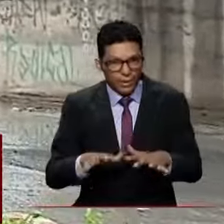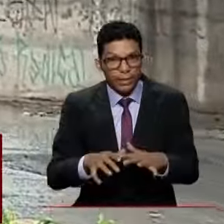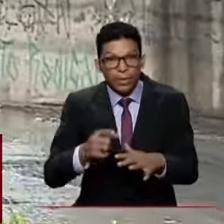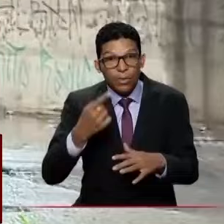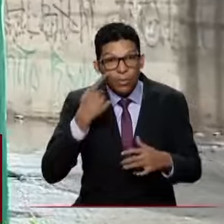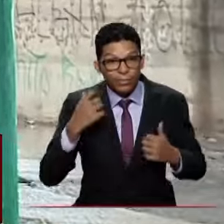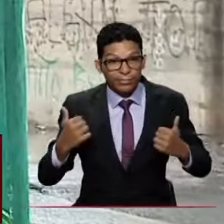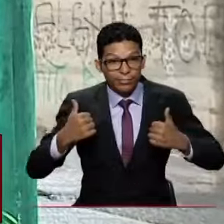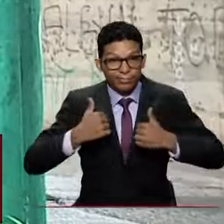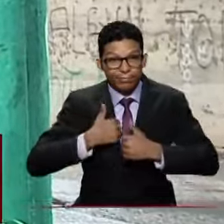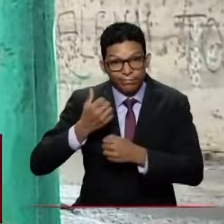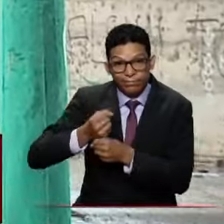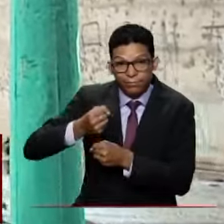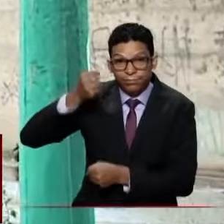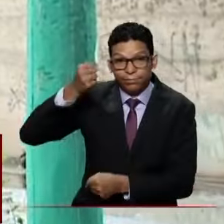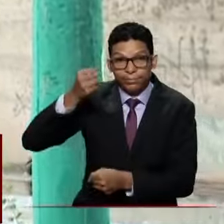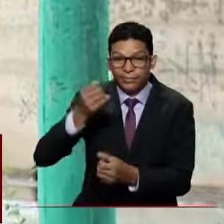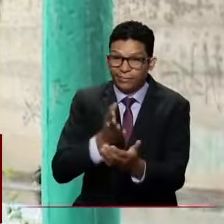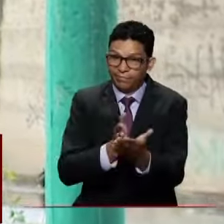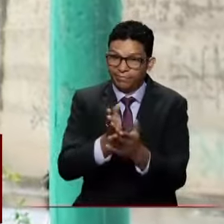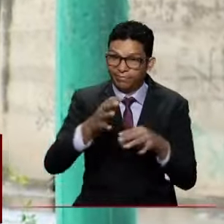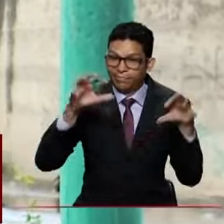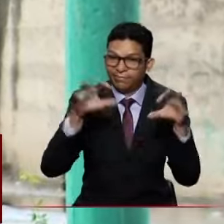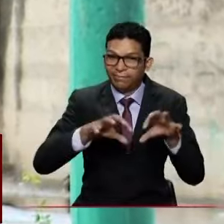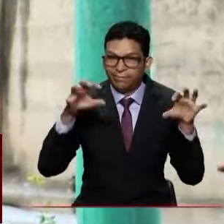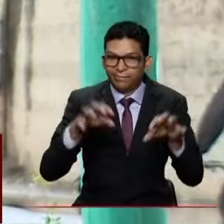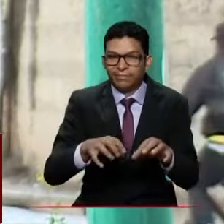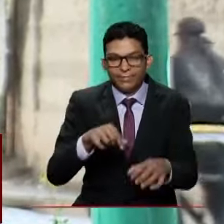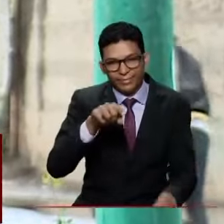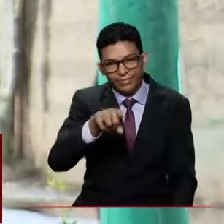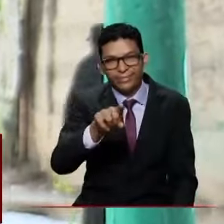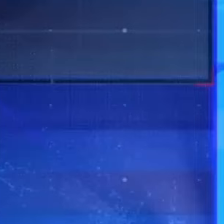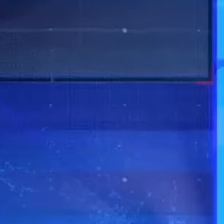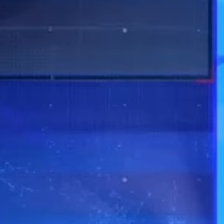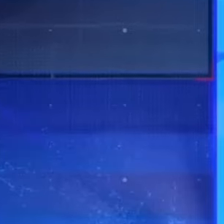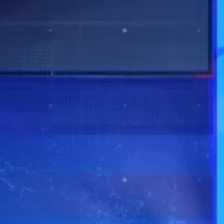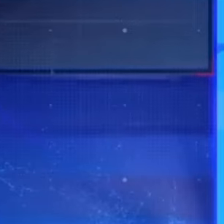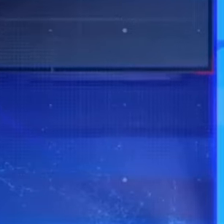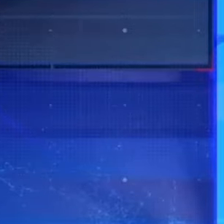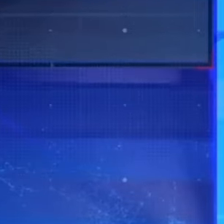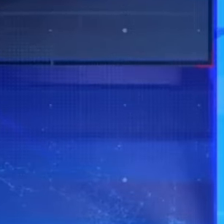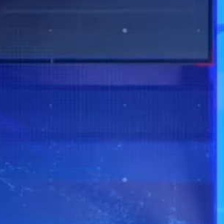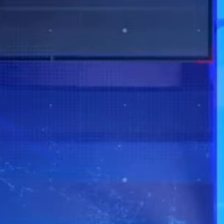saquen chaqueta, paraguas, porque sigue lloviendo en la capital vallecaucana. Sigan ustedes con más en estudio.